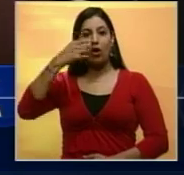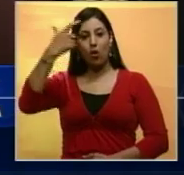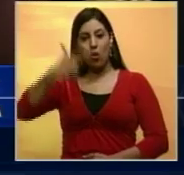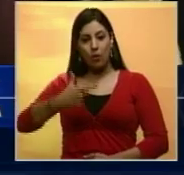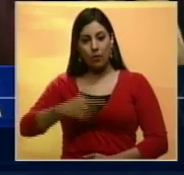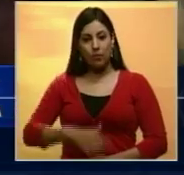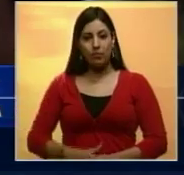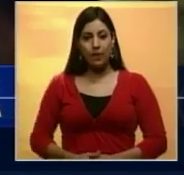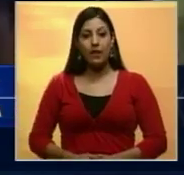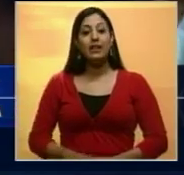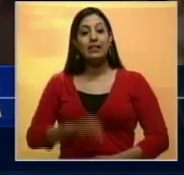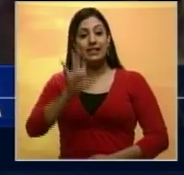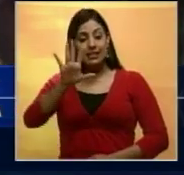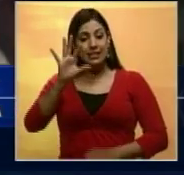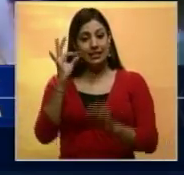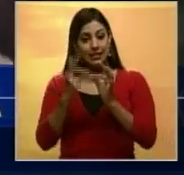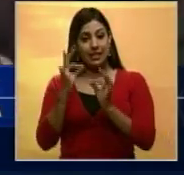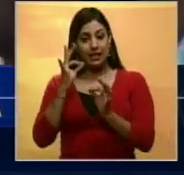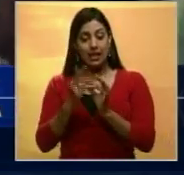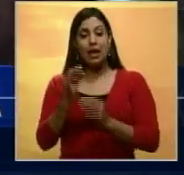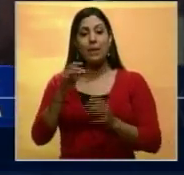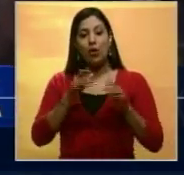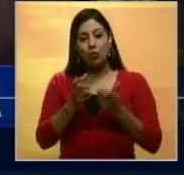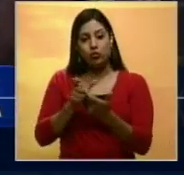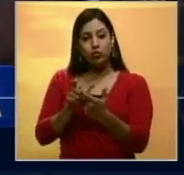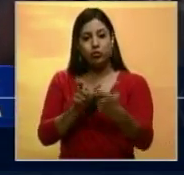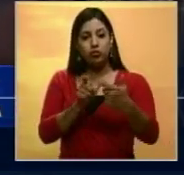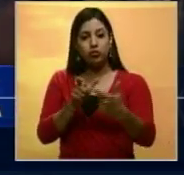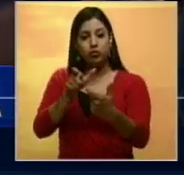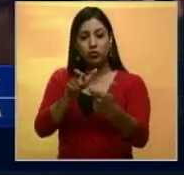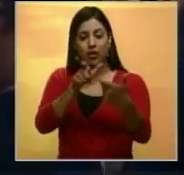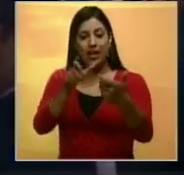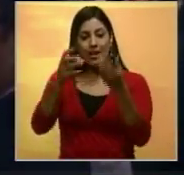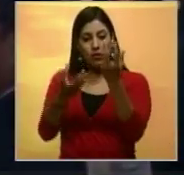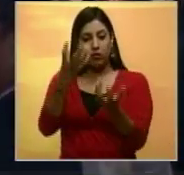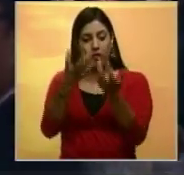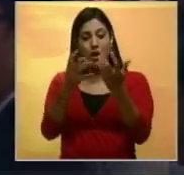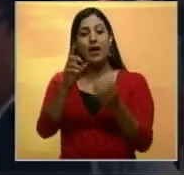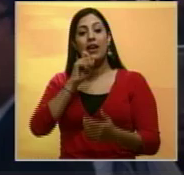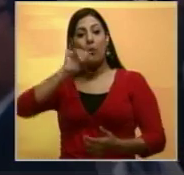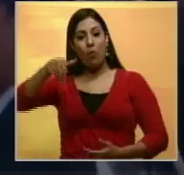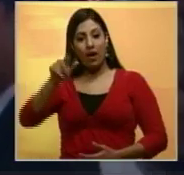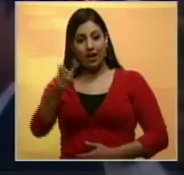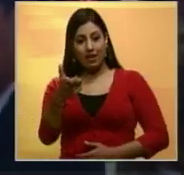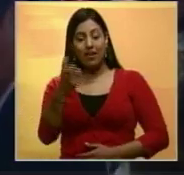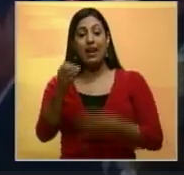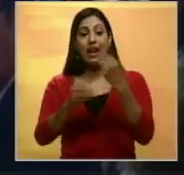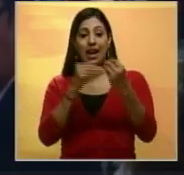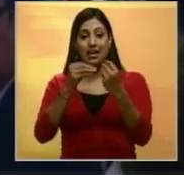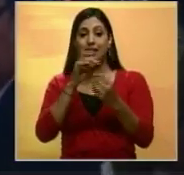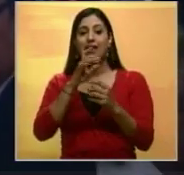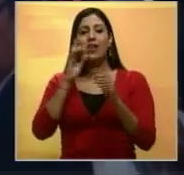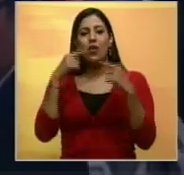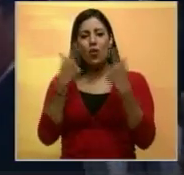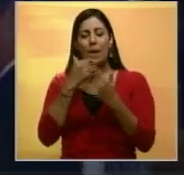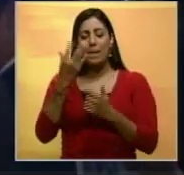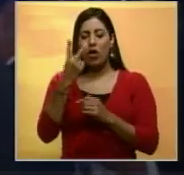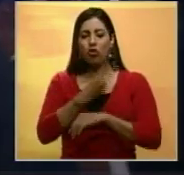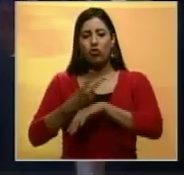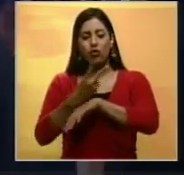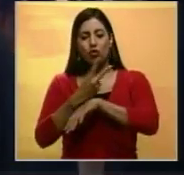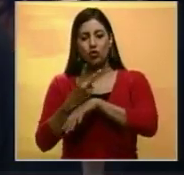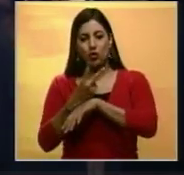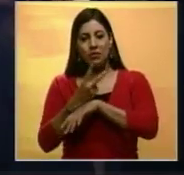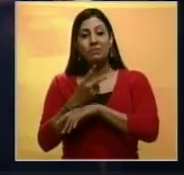intérprete. El 5 de septiembre, la carroza fúnebre donde iban las cenizas de Juan Gabriel hizo un recorrido por un poco más de